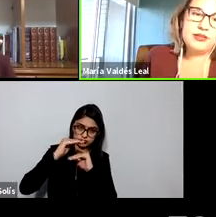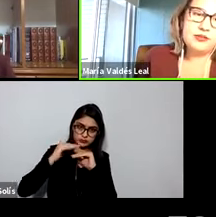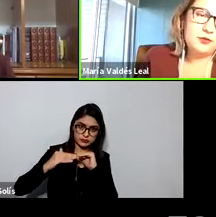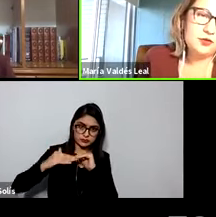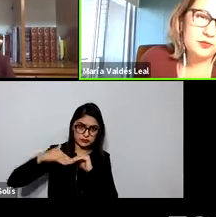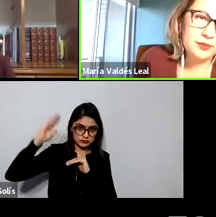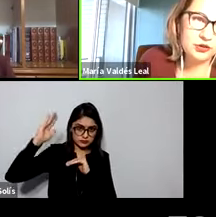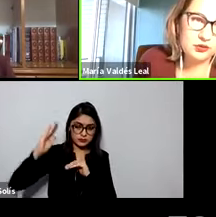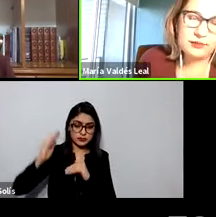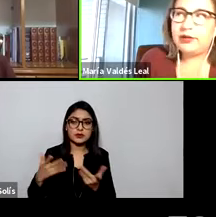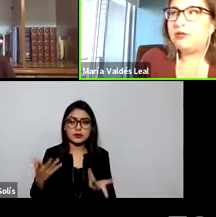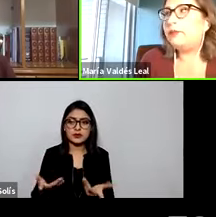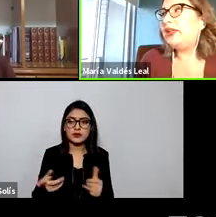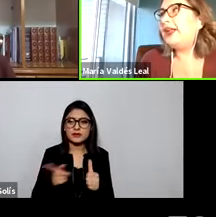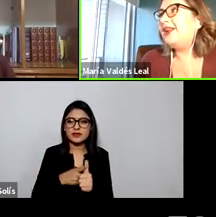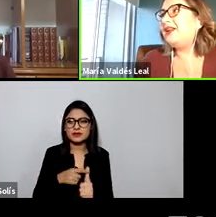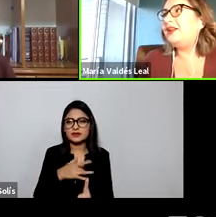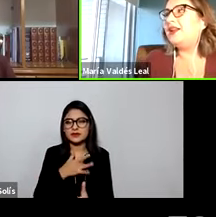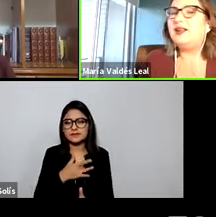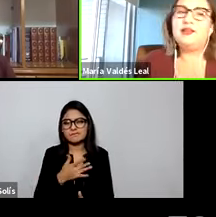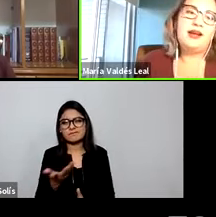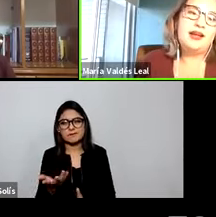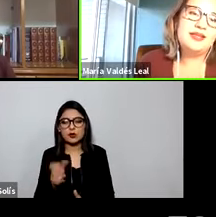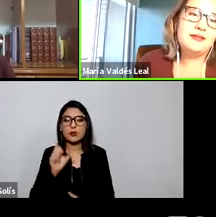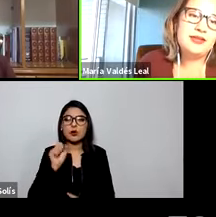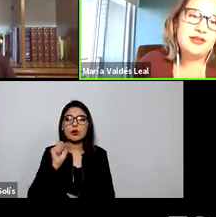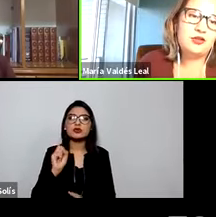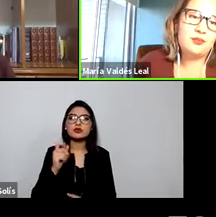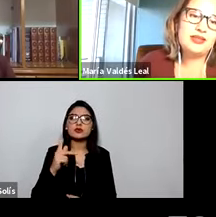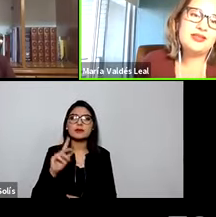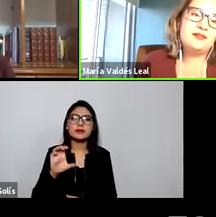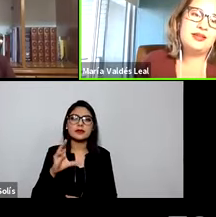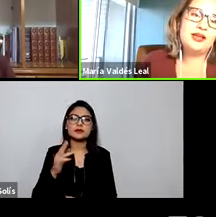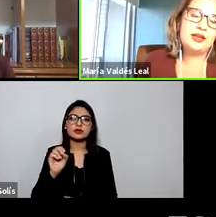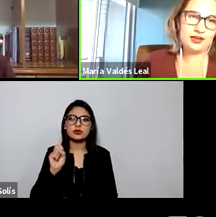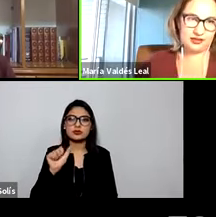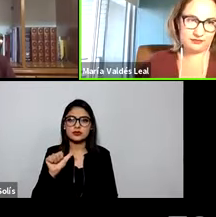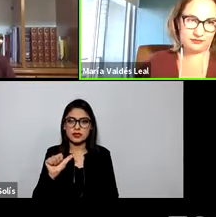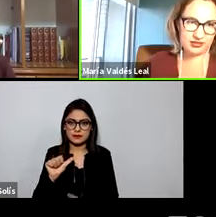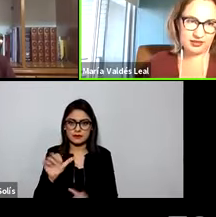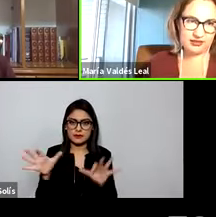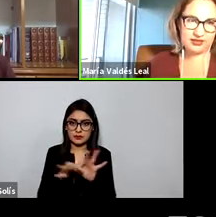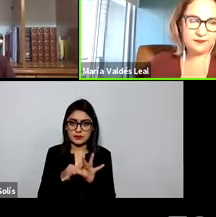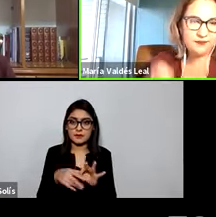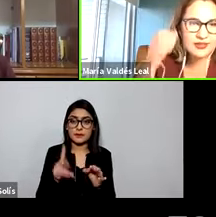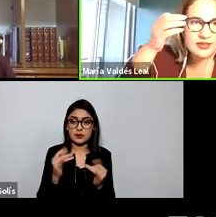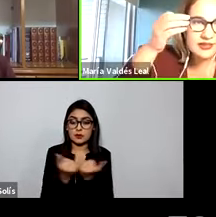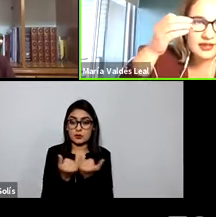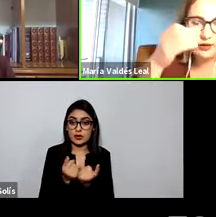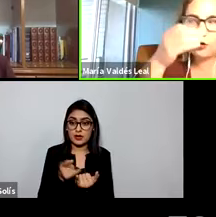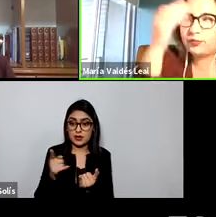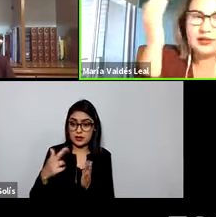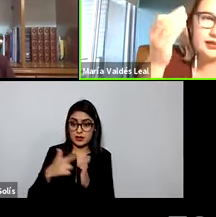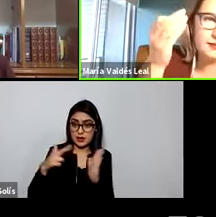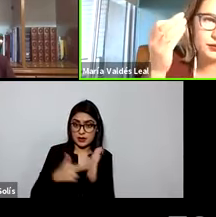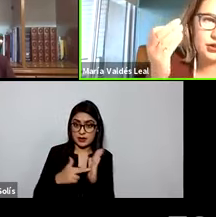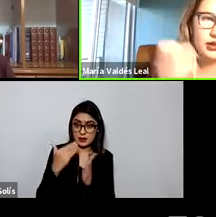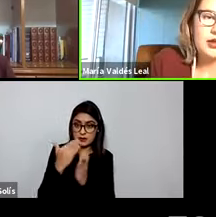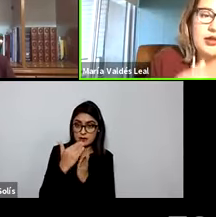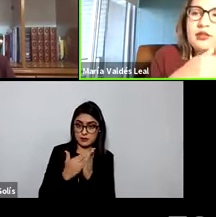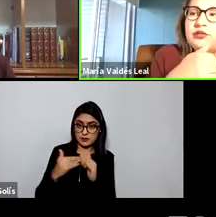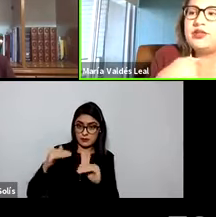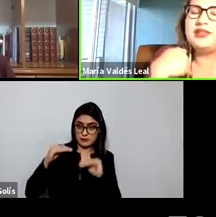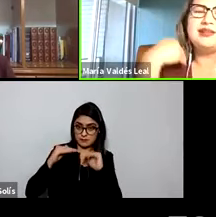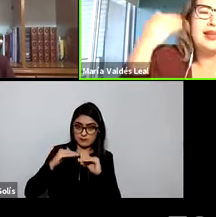categoría en principio sospechosa, pero también al establecer normas que establezcan edades mínimas es difícil ser